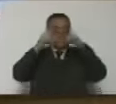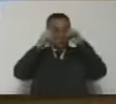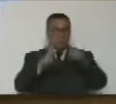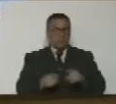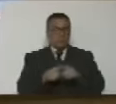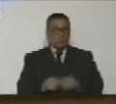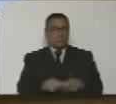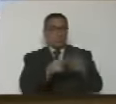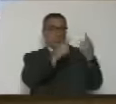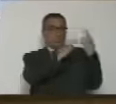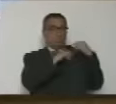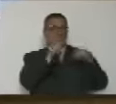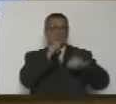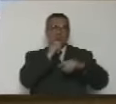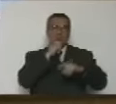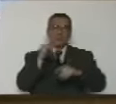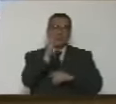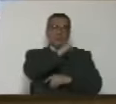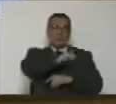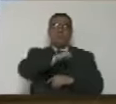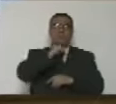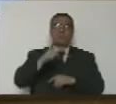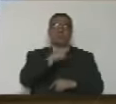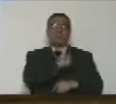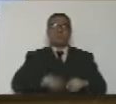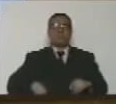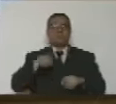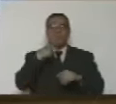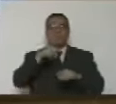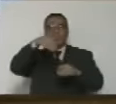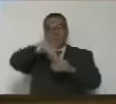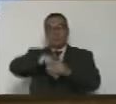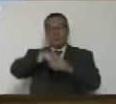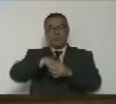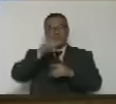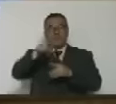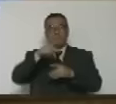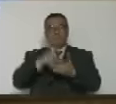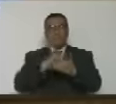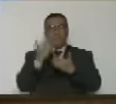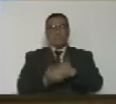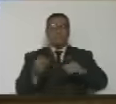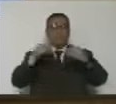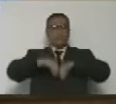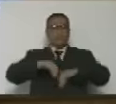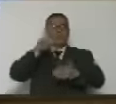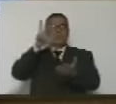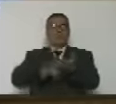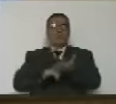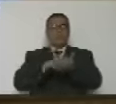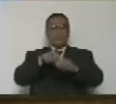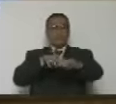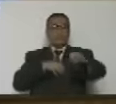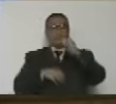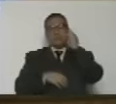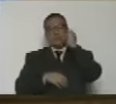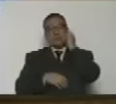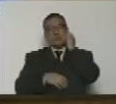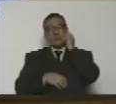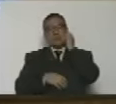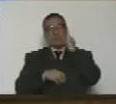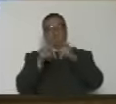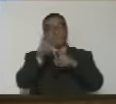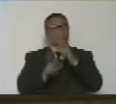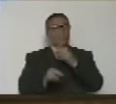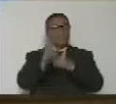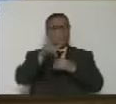de las responsabilidades a que hubiere lugar. El presidente sometió a votación el proyecto de acuerdo, resultando aprobado por mayoría.